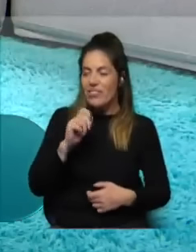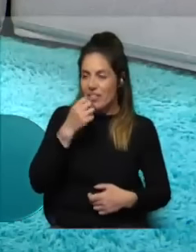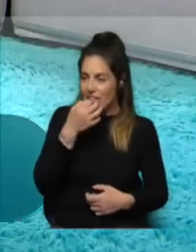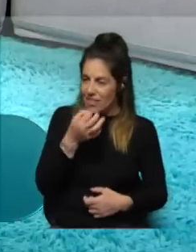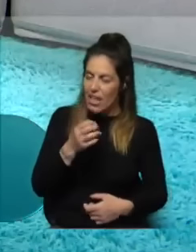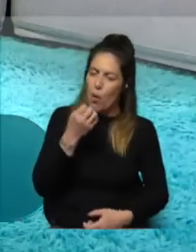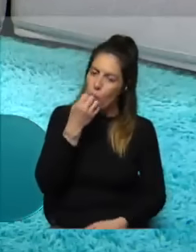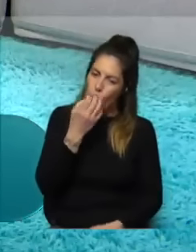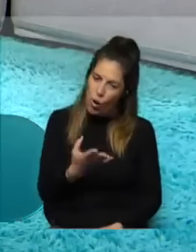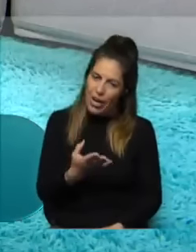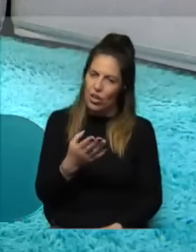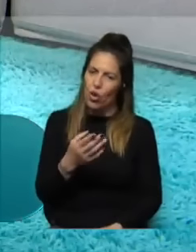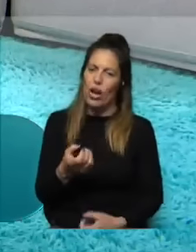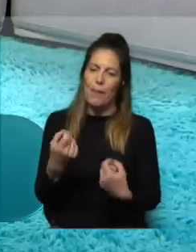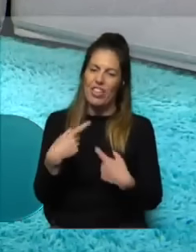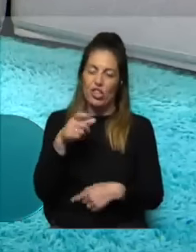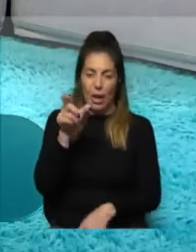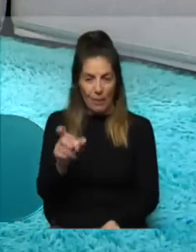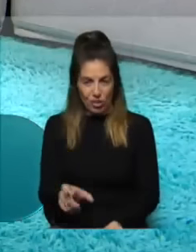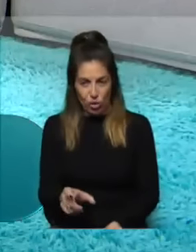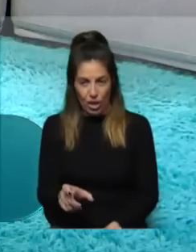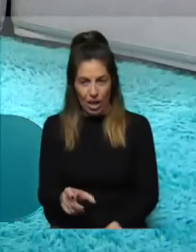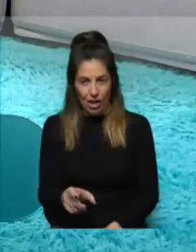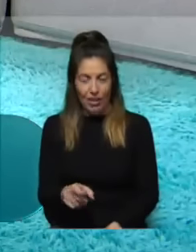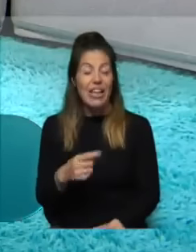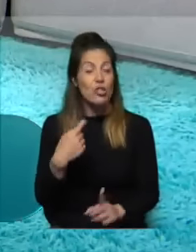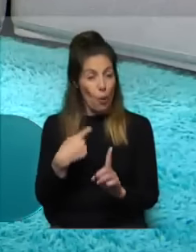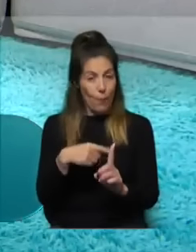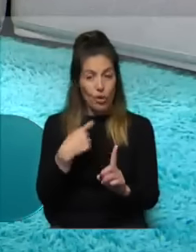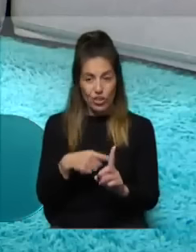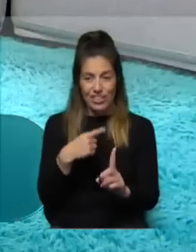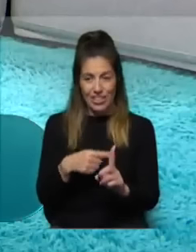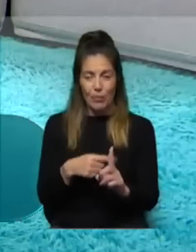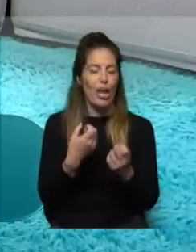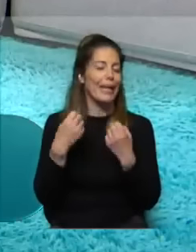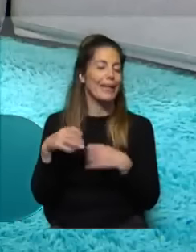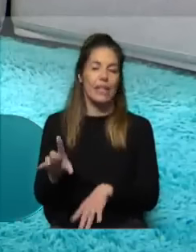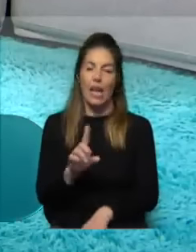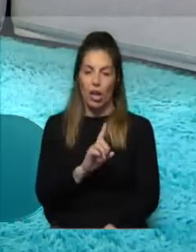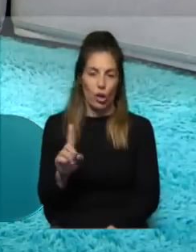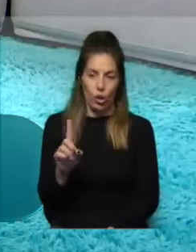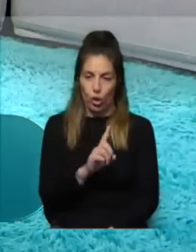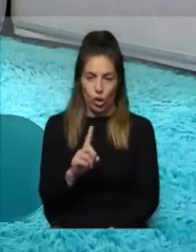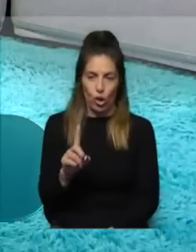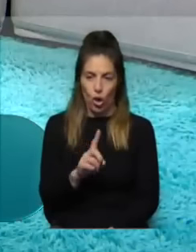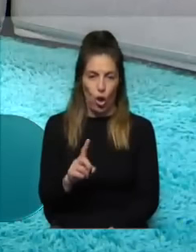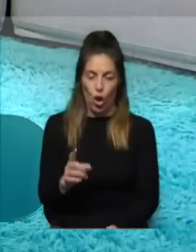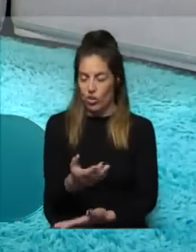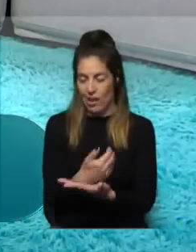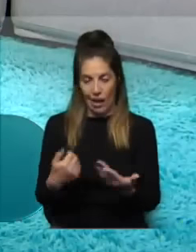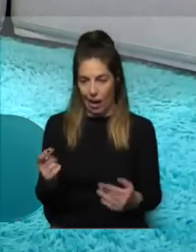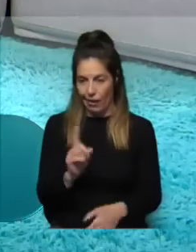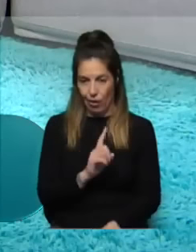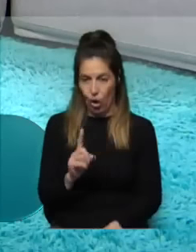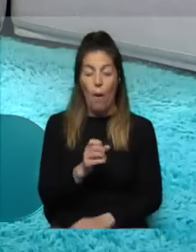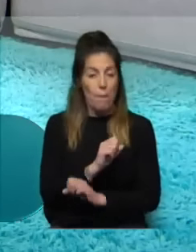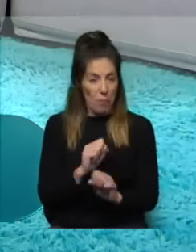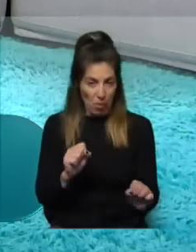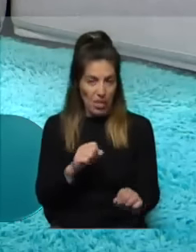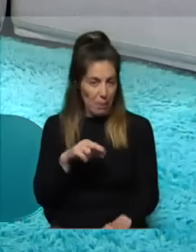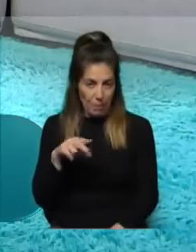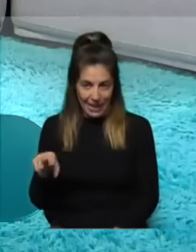aquello que viví o que me dio esta persona o que sea, es positivo. No es que lo tengas que tirar o sacar de tu vida. Lo podés